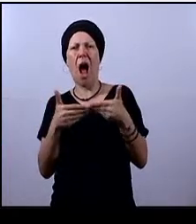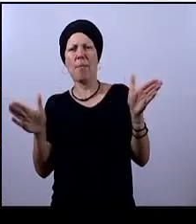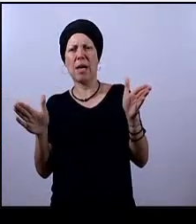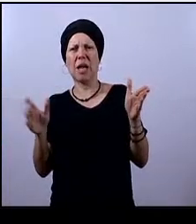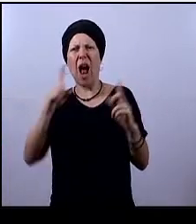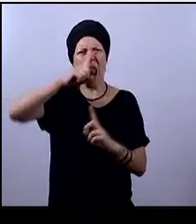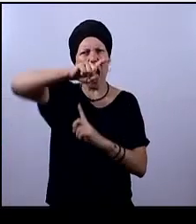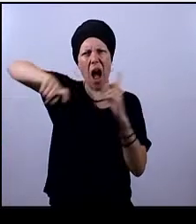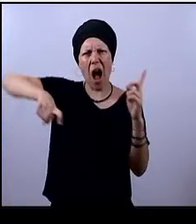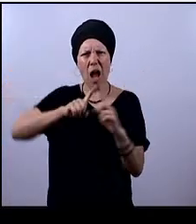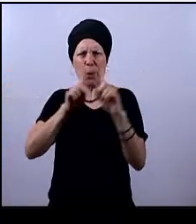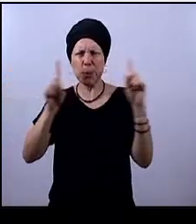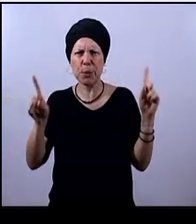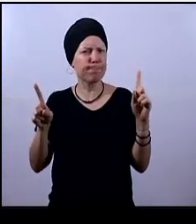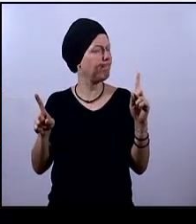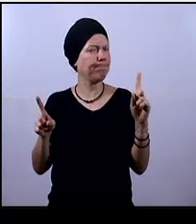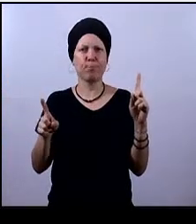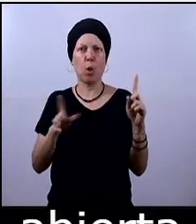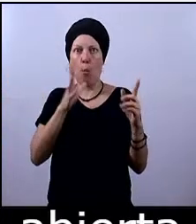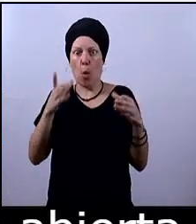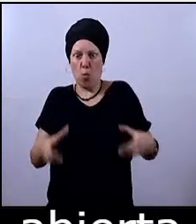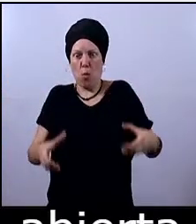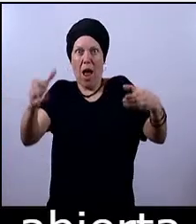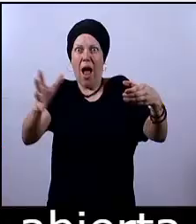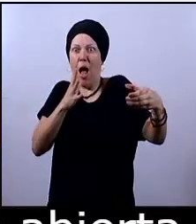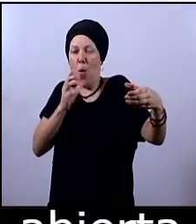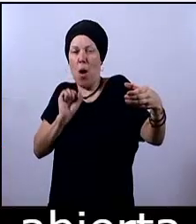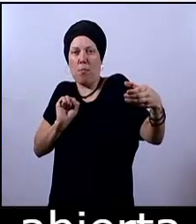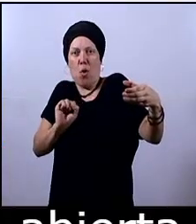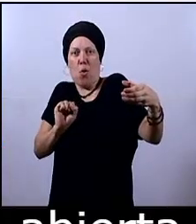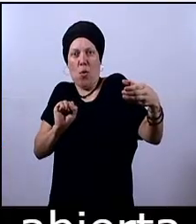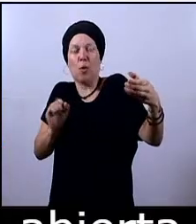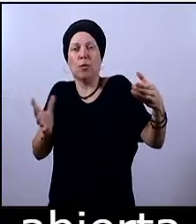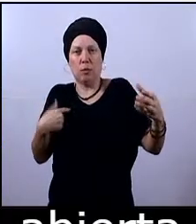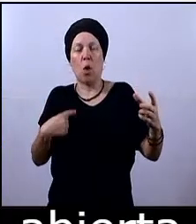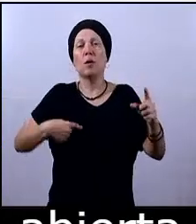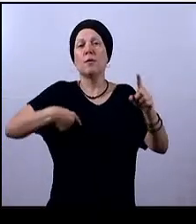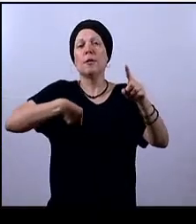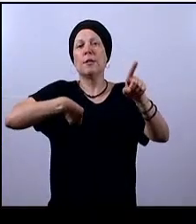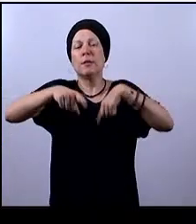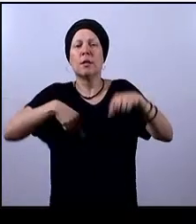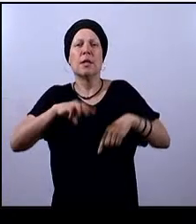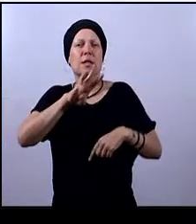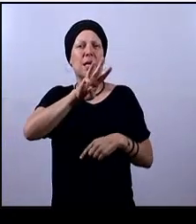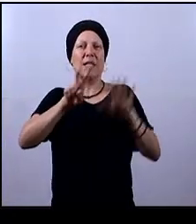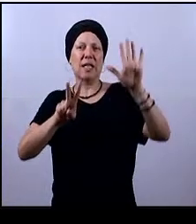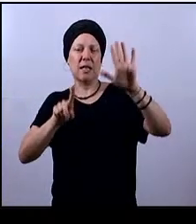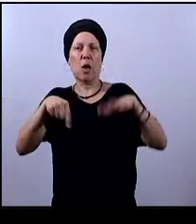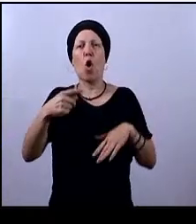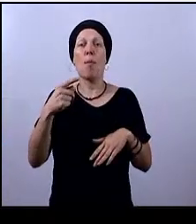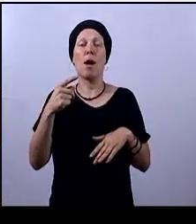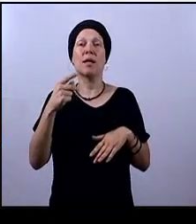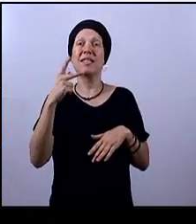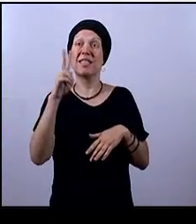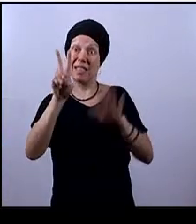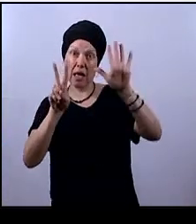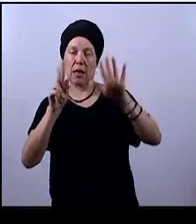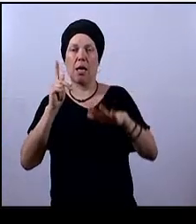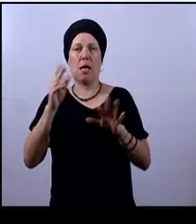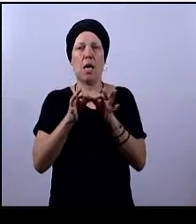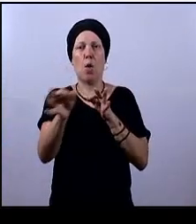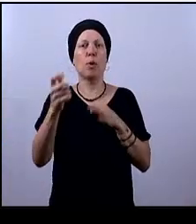todo el año al tratarse de una presa. Es un trayecto de 37,7 kilómetros con un tiempo